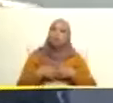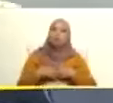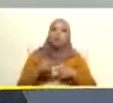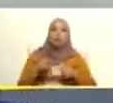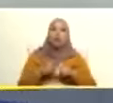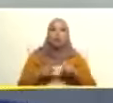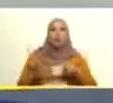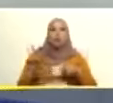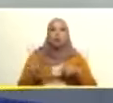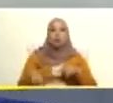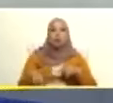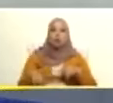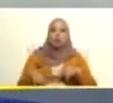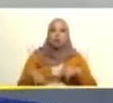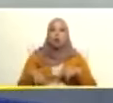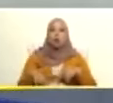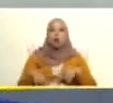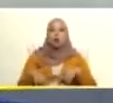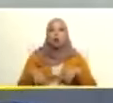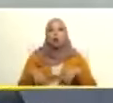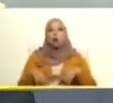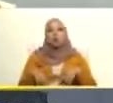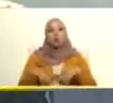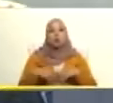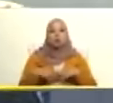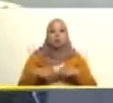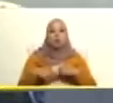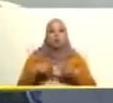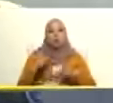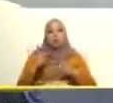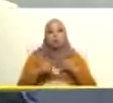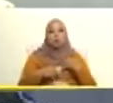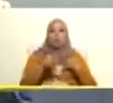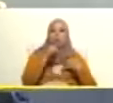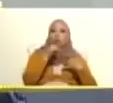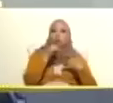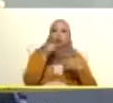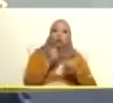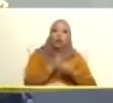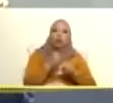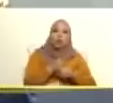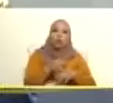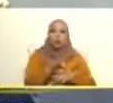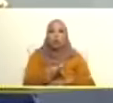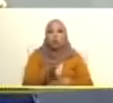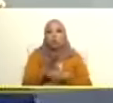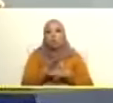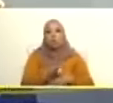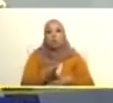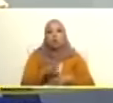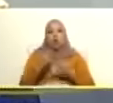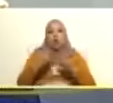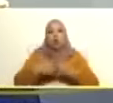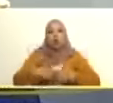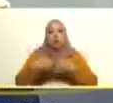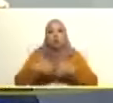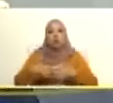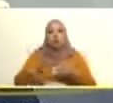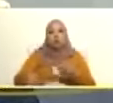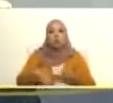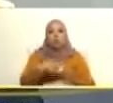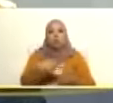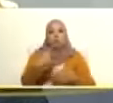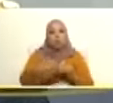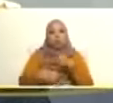también hay un propósito que es proteger a la industria nacional, a la